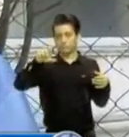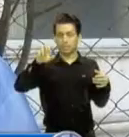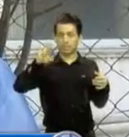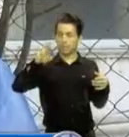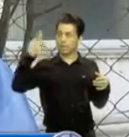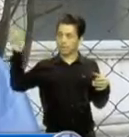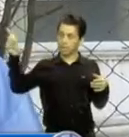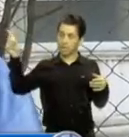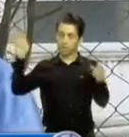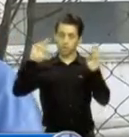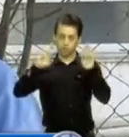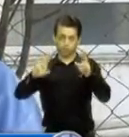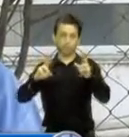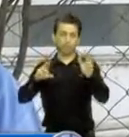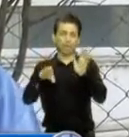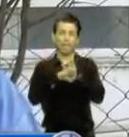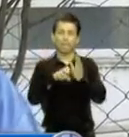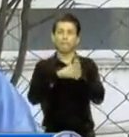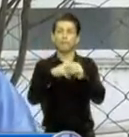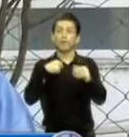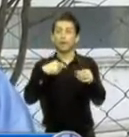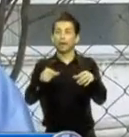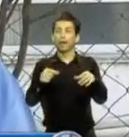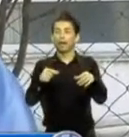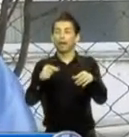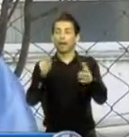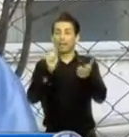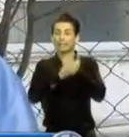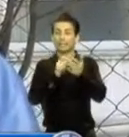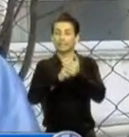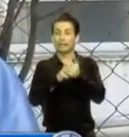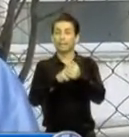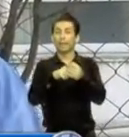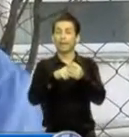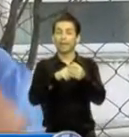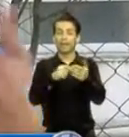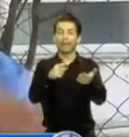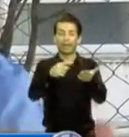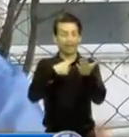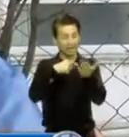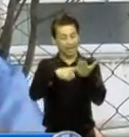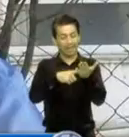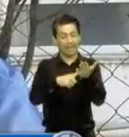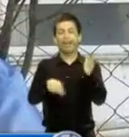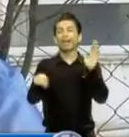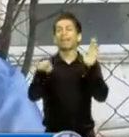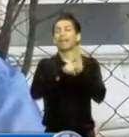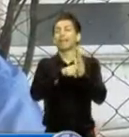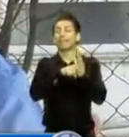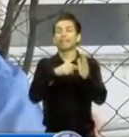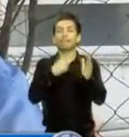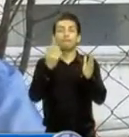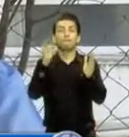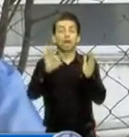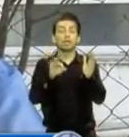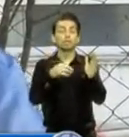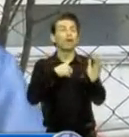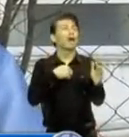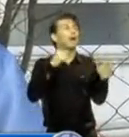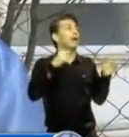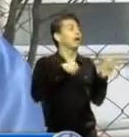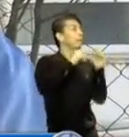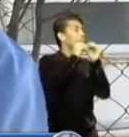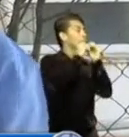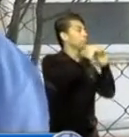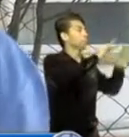falso negativo quiere decir que esta persona sí tiene el virus, sí lo puede transmitir, pero